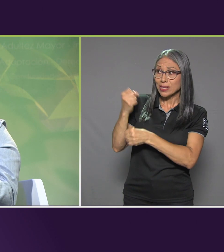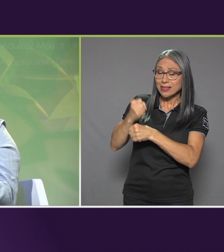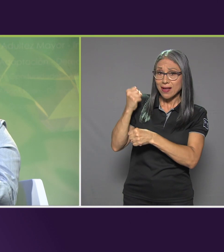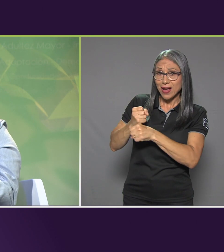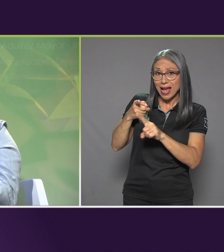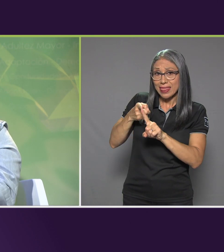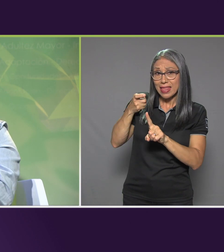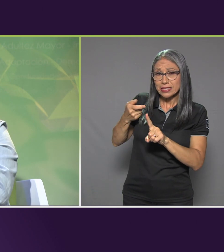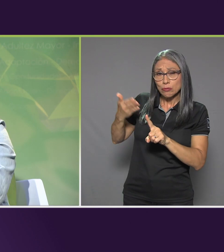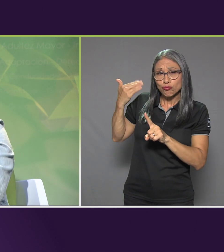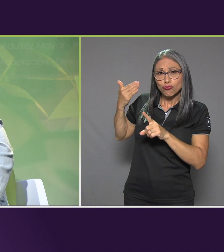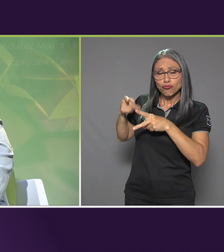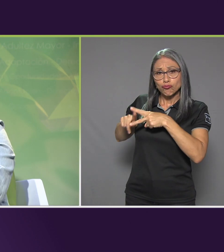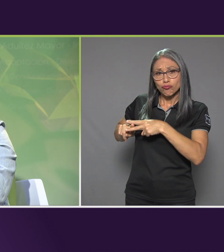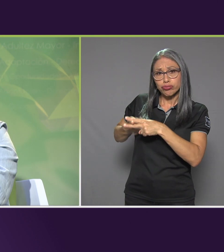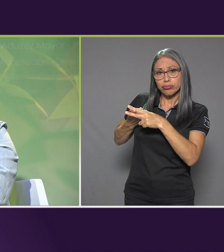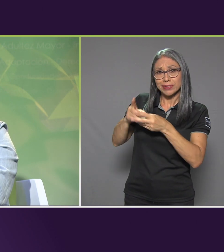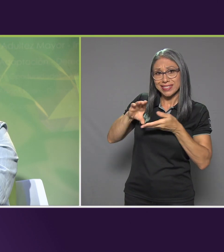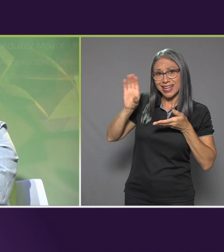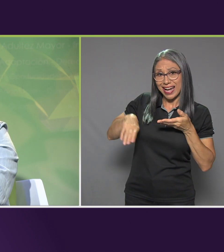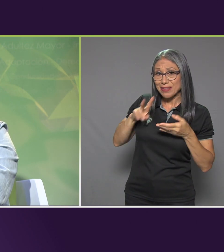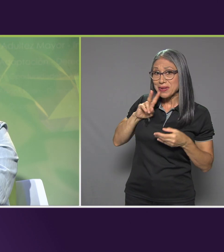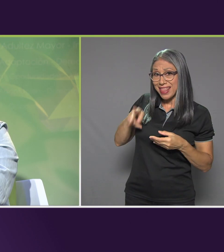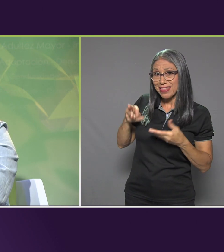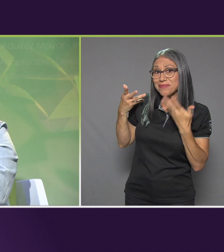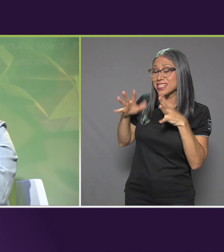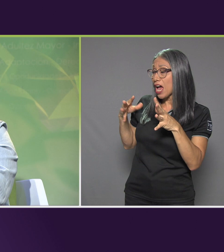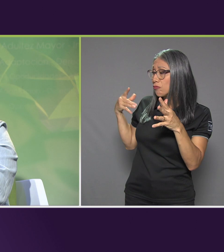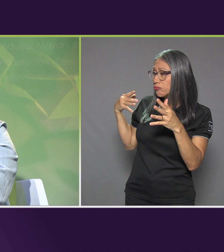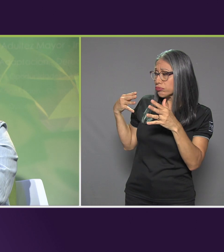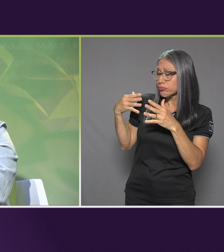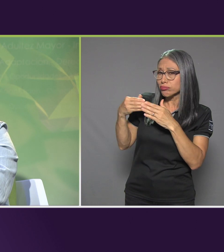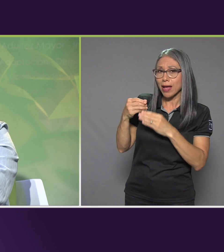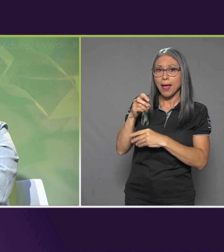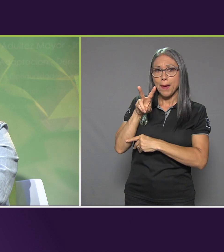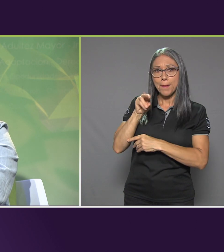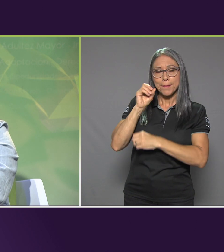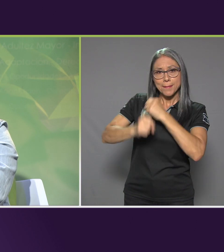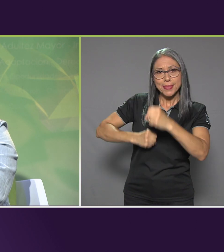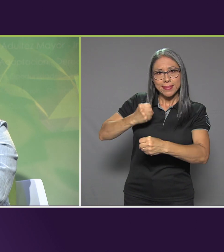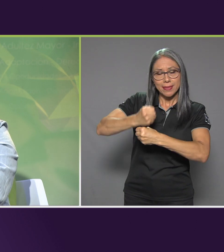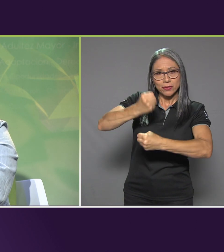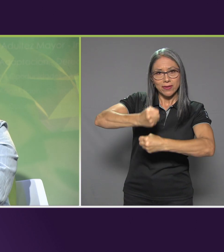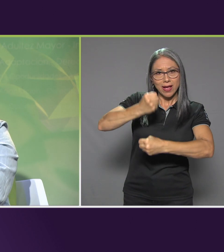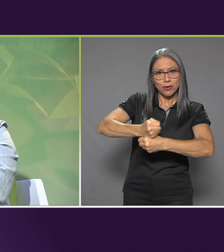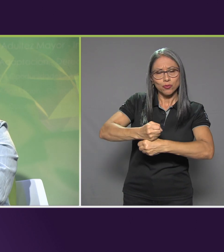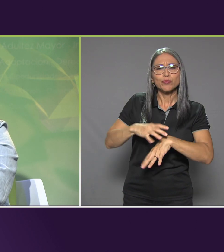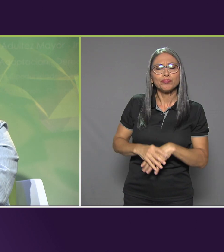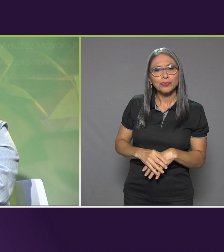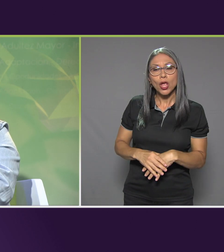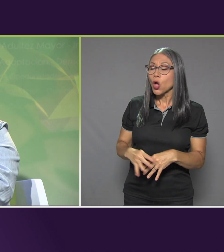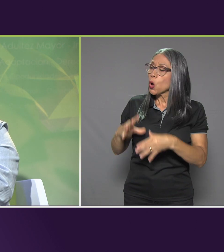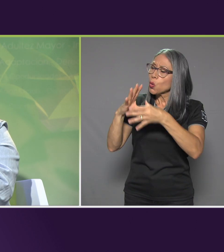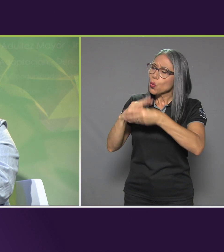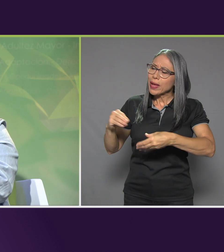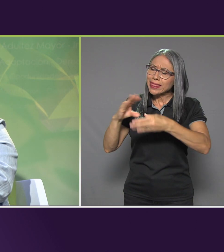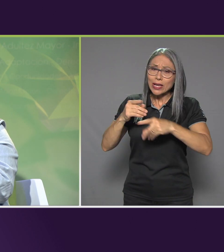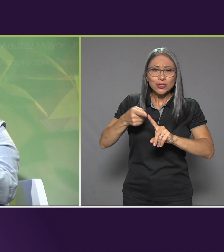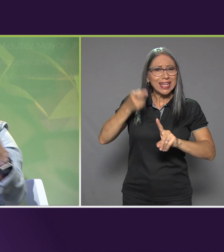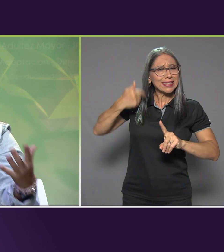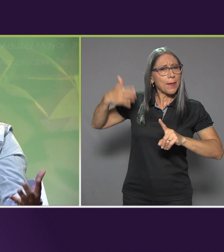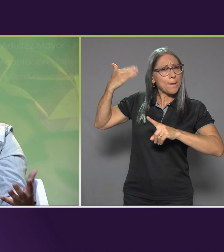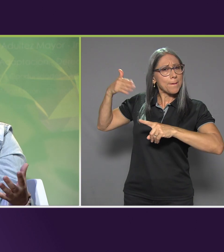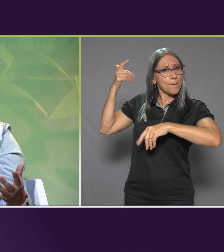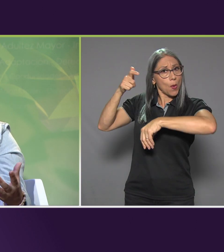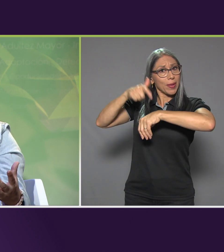trabaja desde el inicio del CENAREC, ¿verdad? Ya tiene 20 años laborando en la institución. Cuéntenos cómo ha evolucionado desde